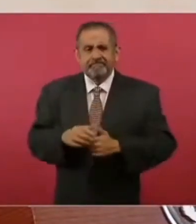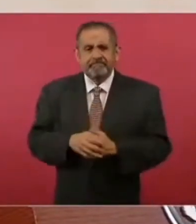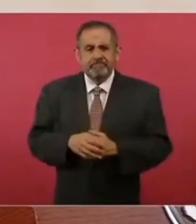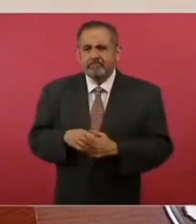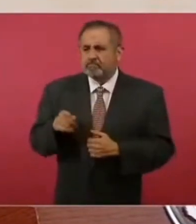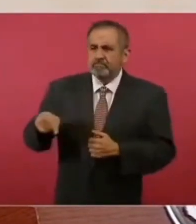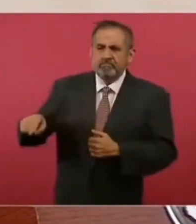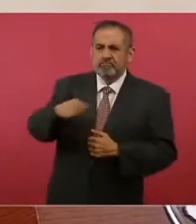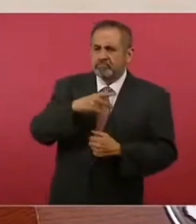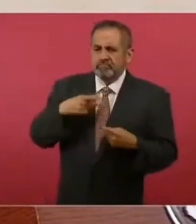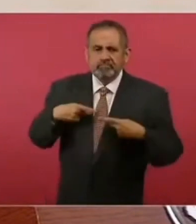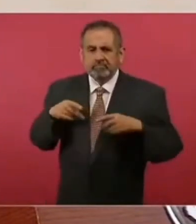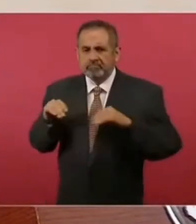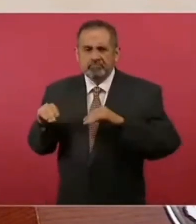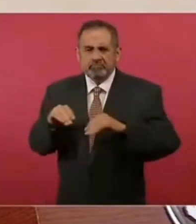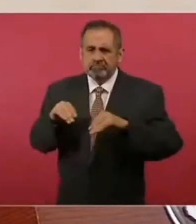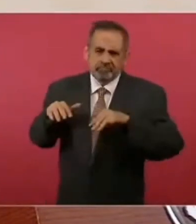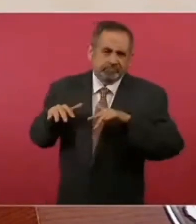con la movilización